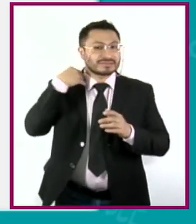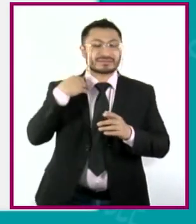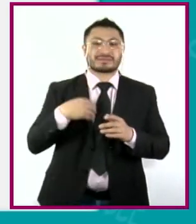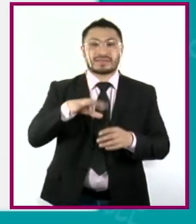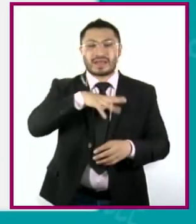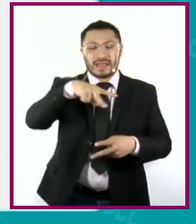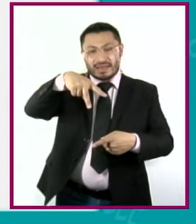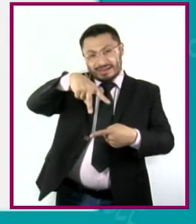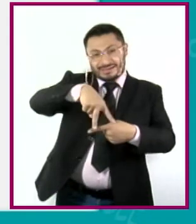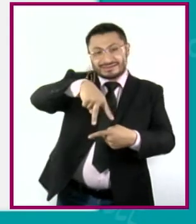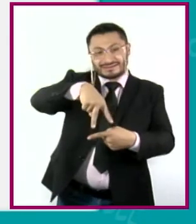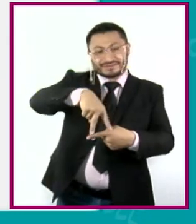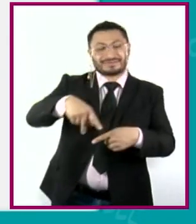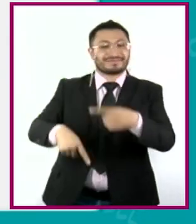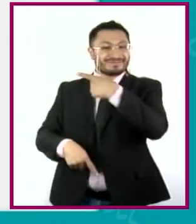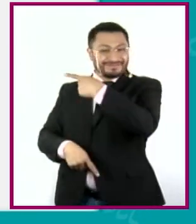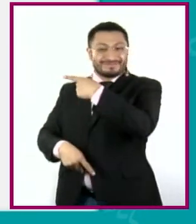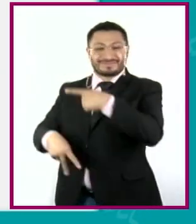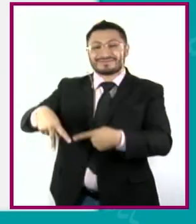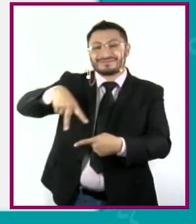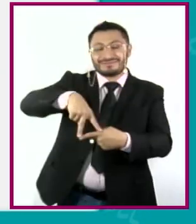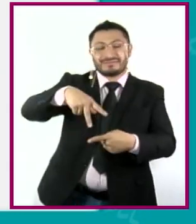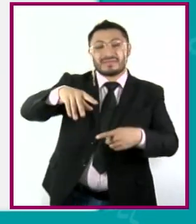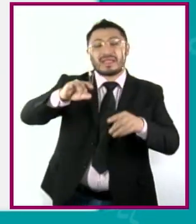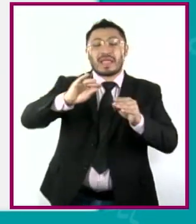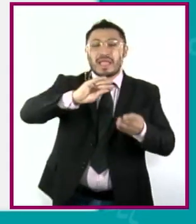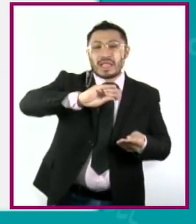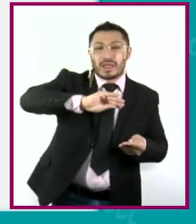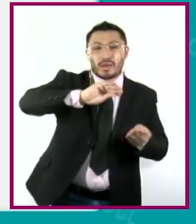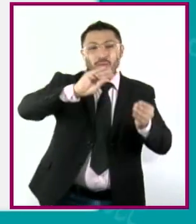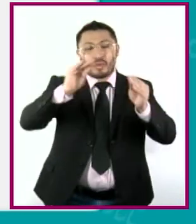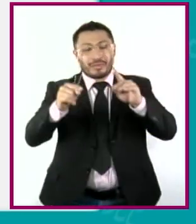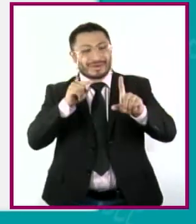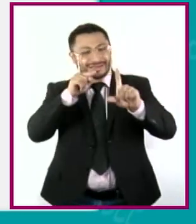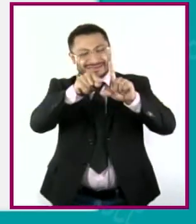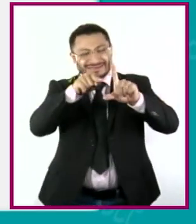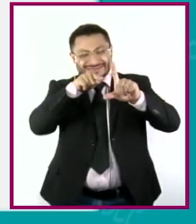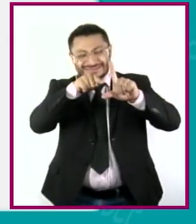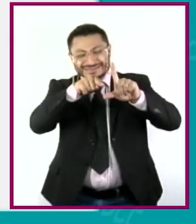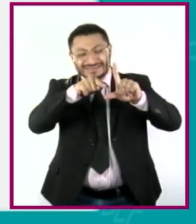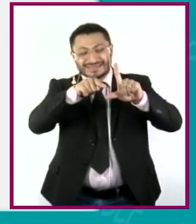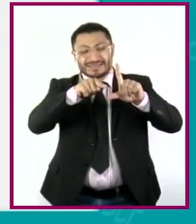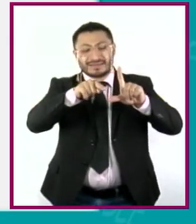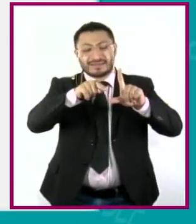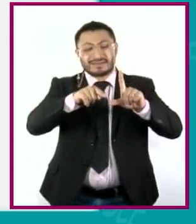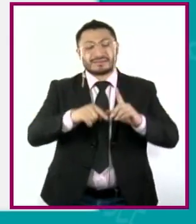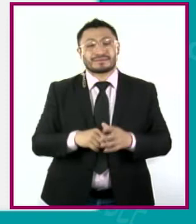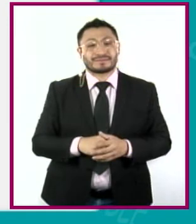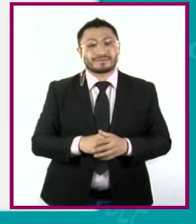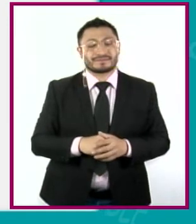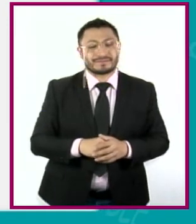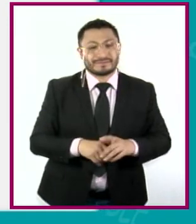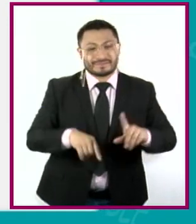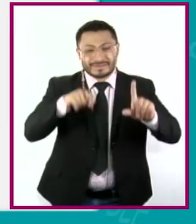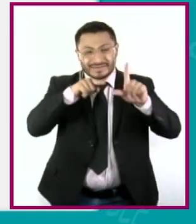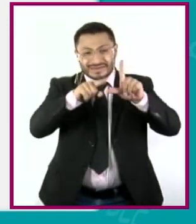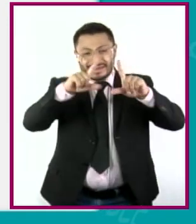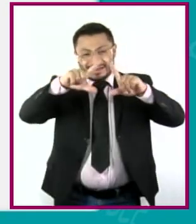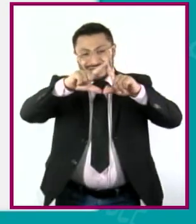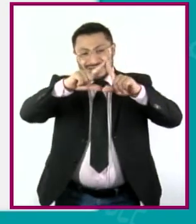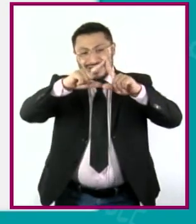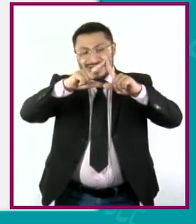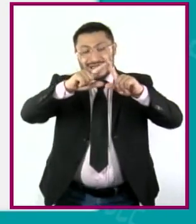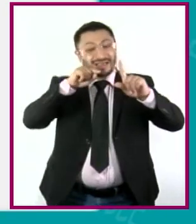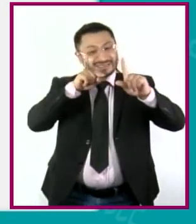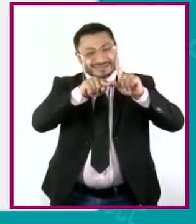triángulo equilátero y voy a rotarlo desde el centro. Voy a necesitar la idea del centro del triángulo